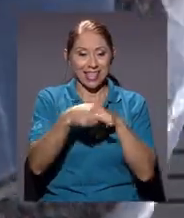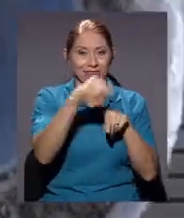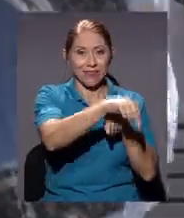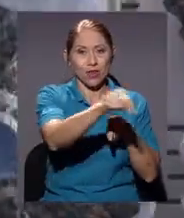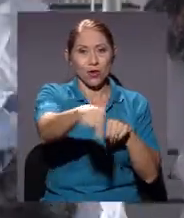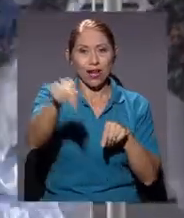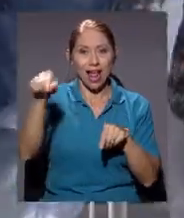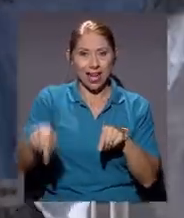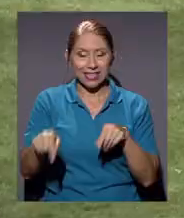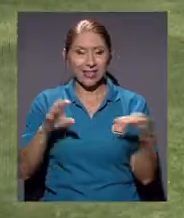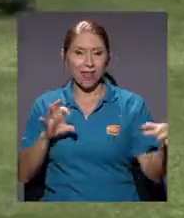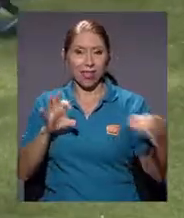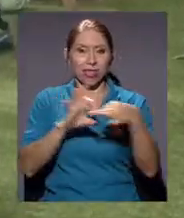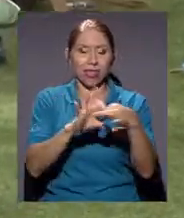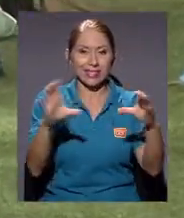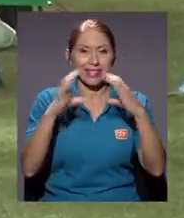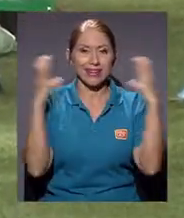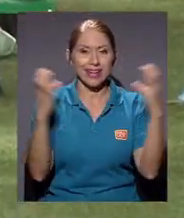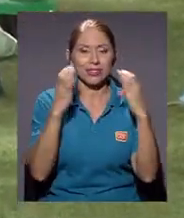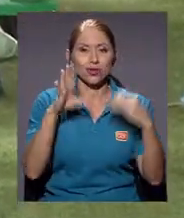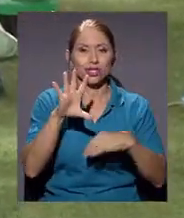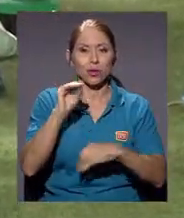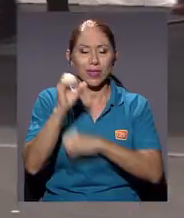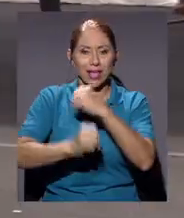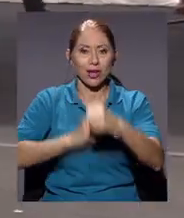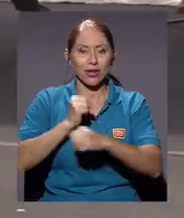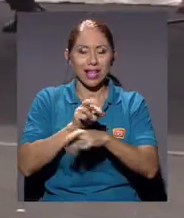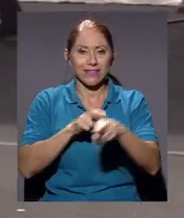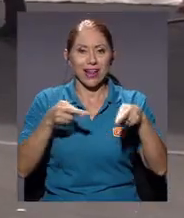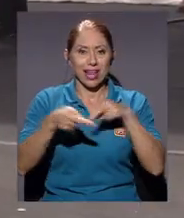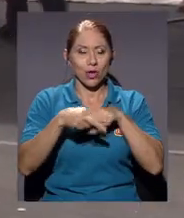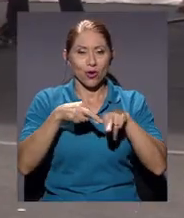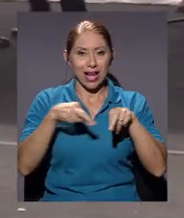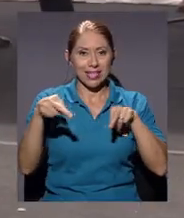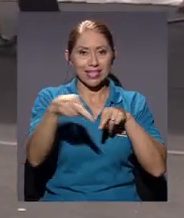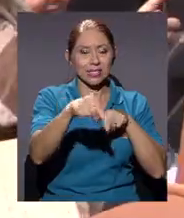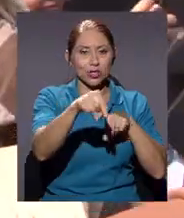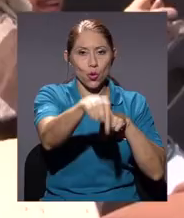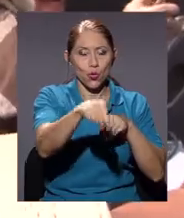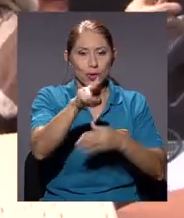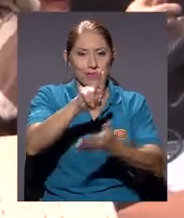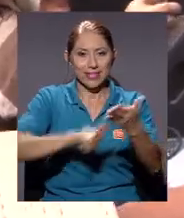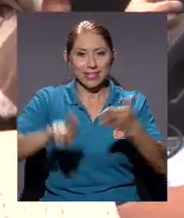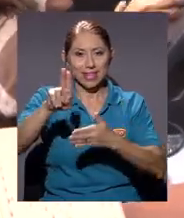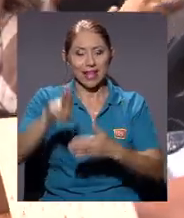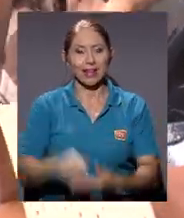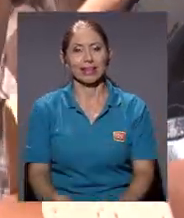regionales se enmarca en la celebración del 50 aniversario de la regionalización universitaria.